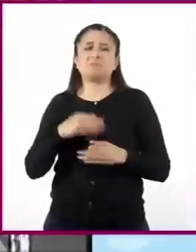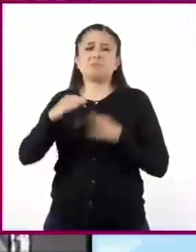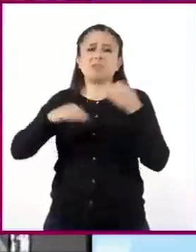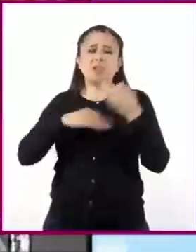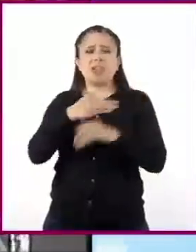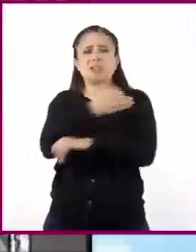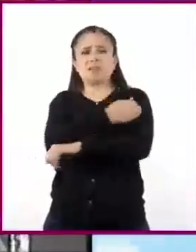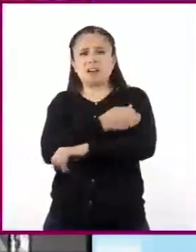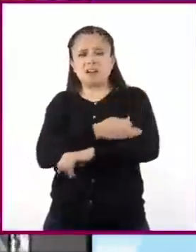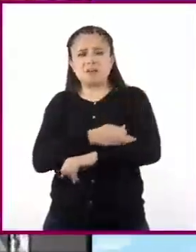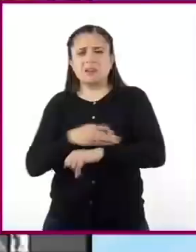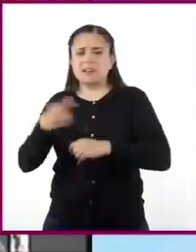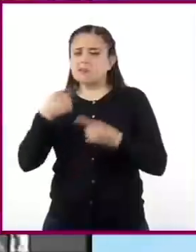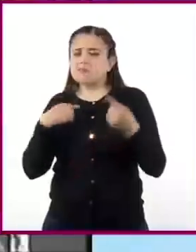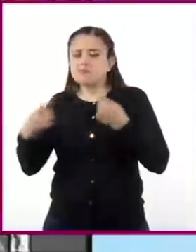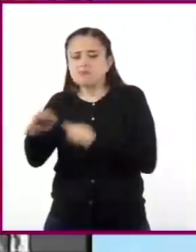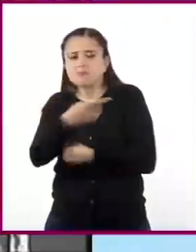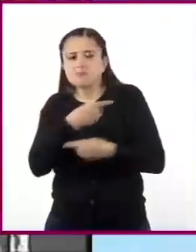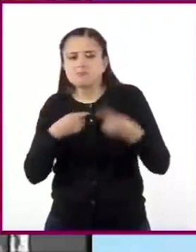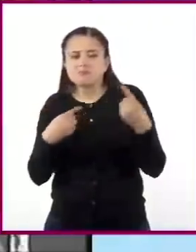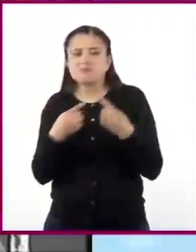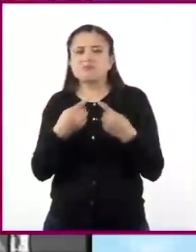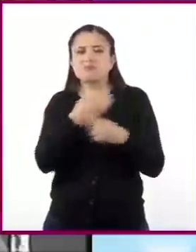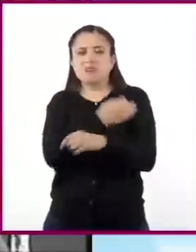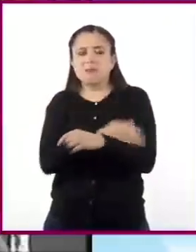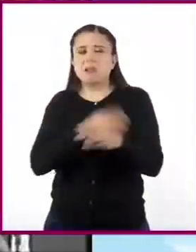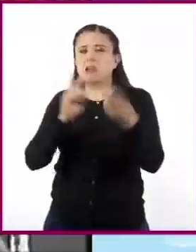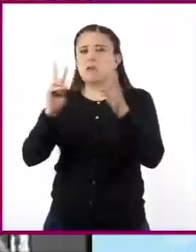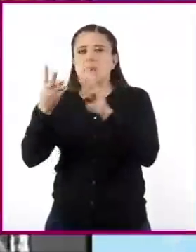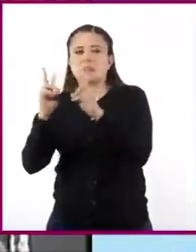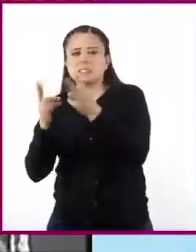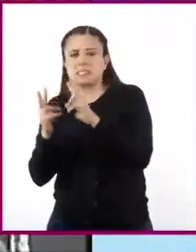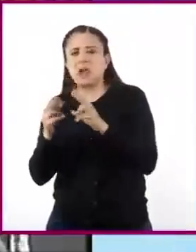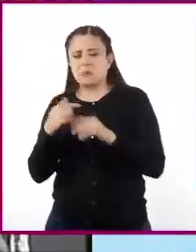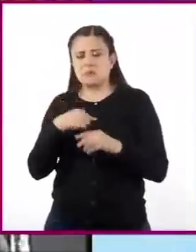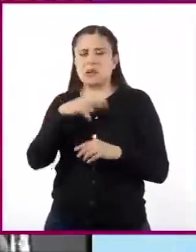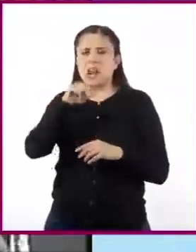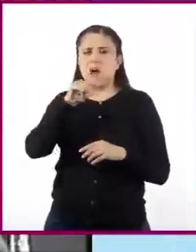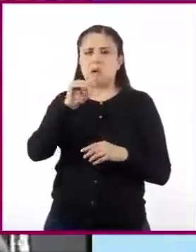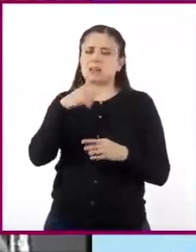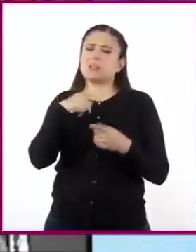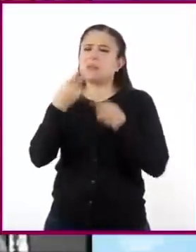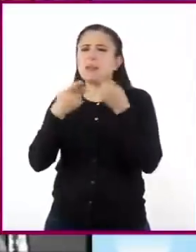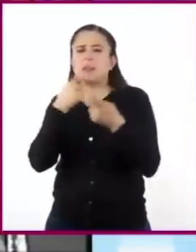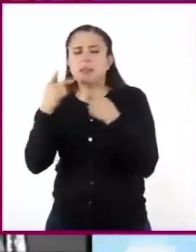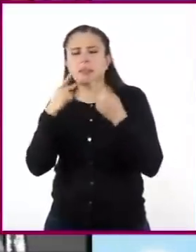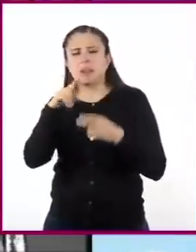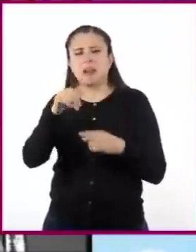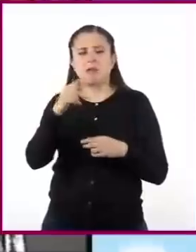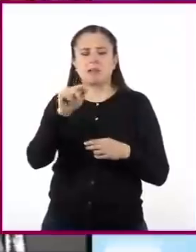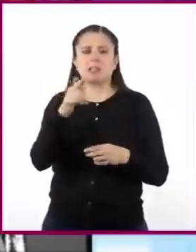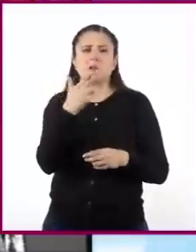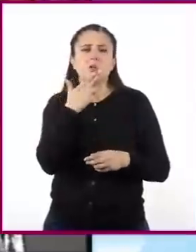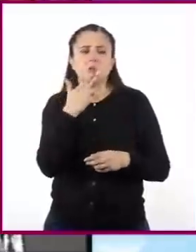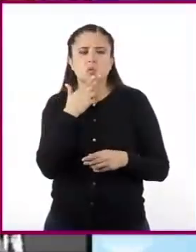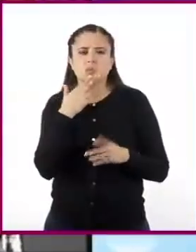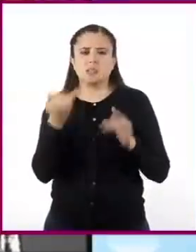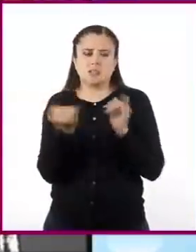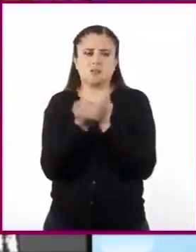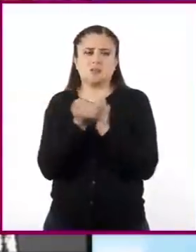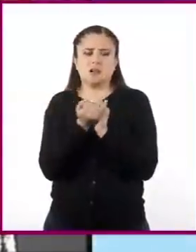los familiares entre nosotros, vecinos, nos hablamos el náhuatl. Lo utilizamos también